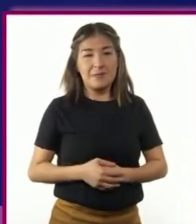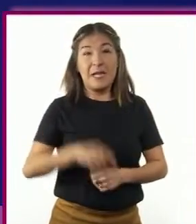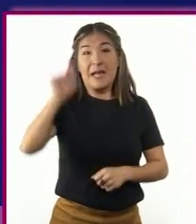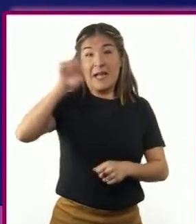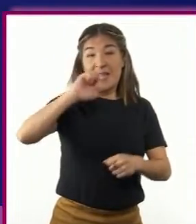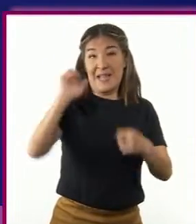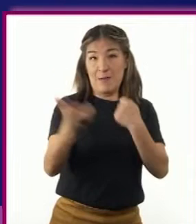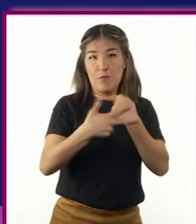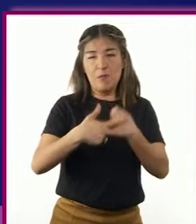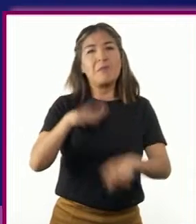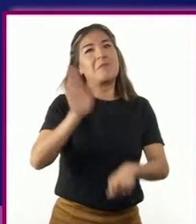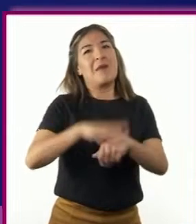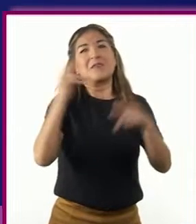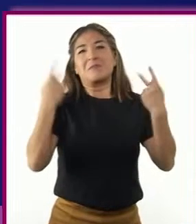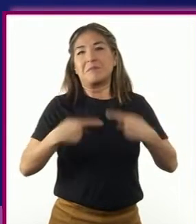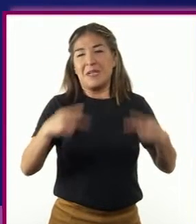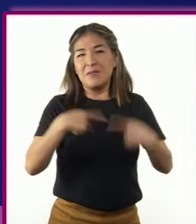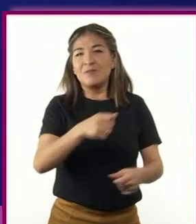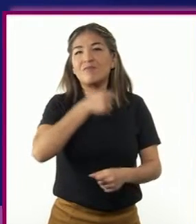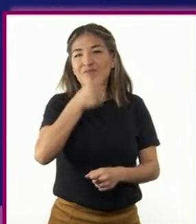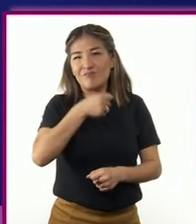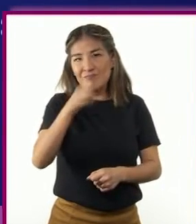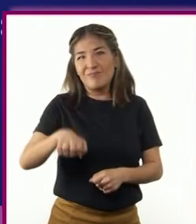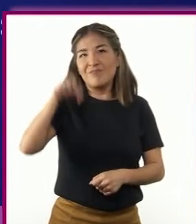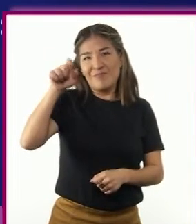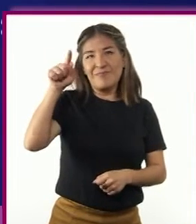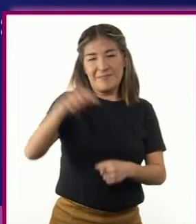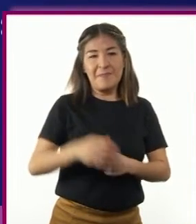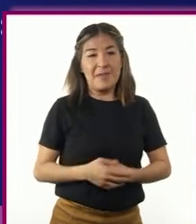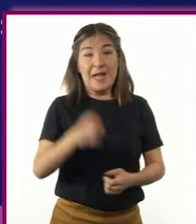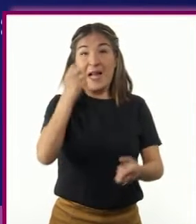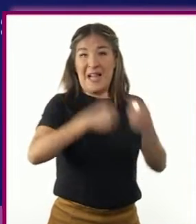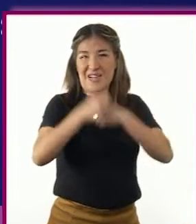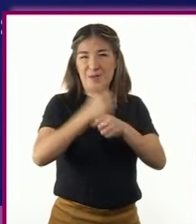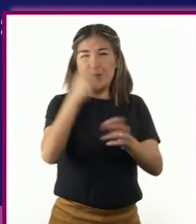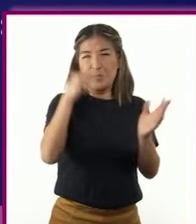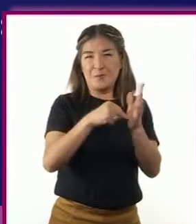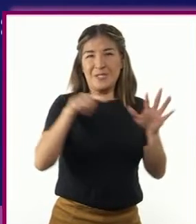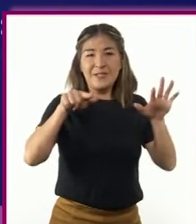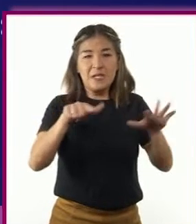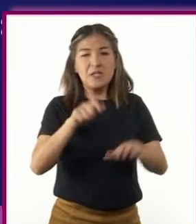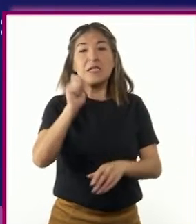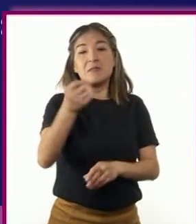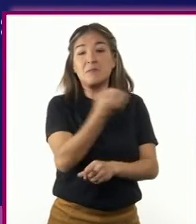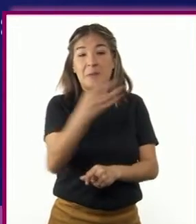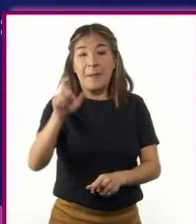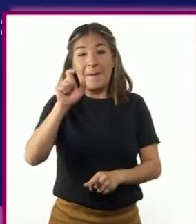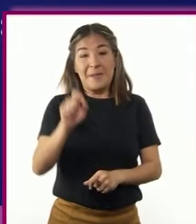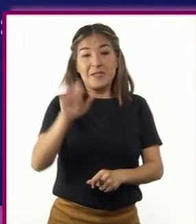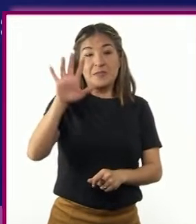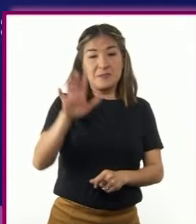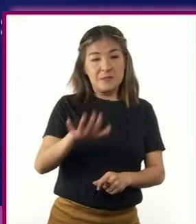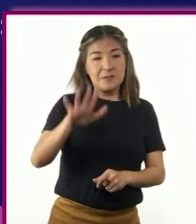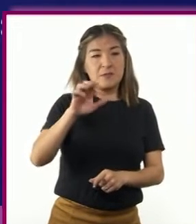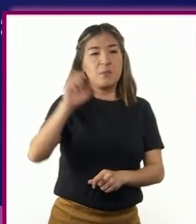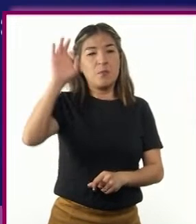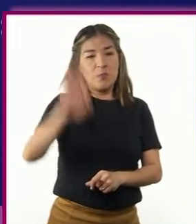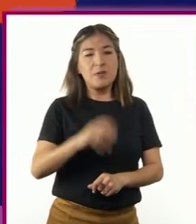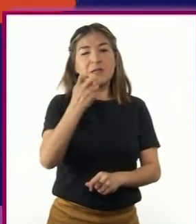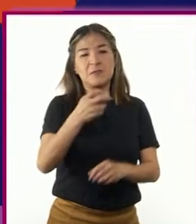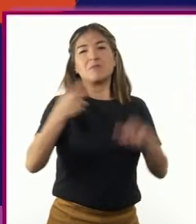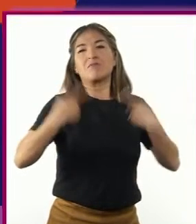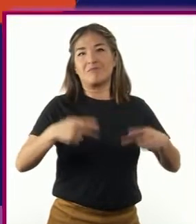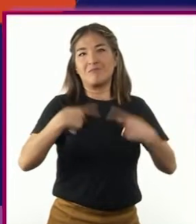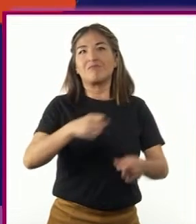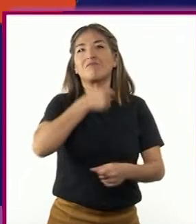mayor número de población anciana. En el año 2017, esta representó 25% del total de sus habitantes.